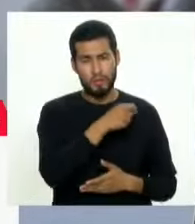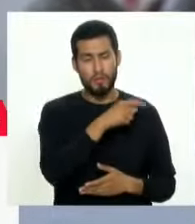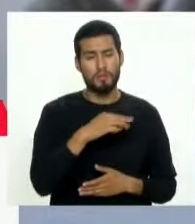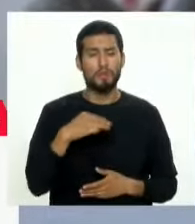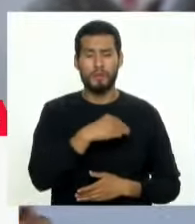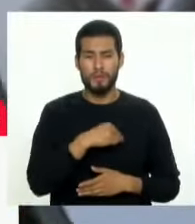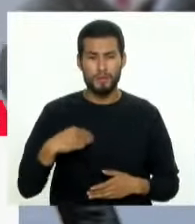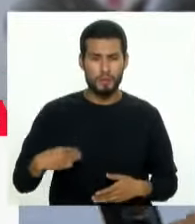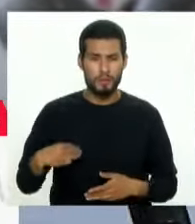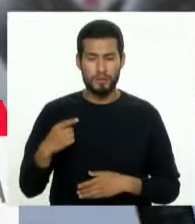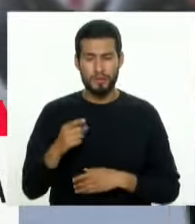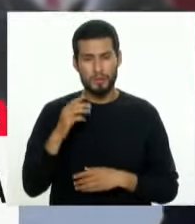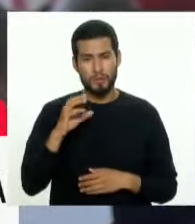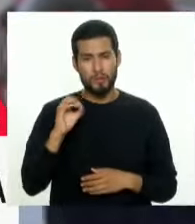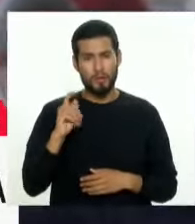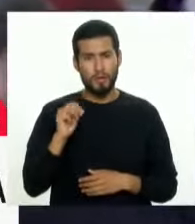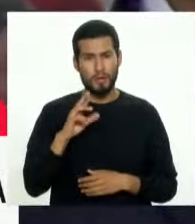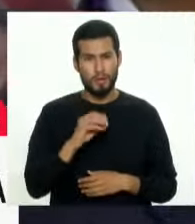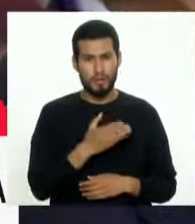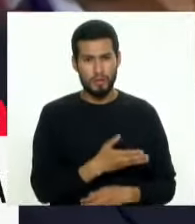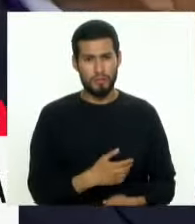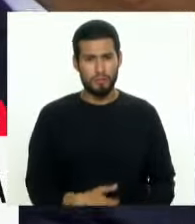ministro del Interior.